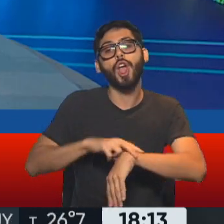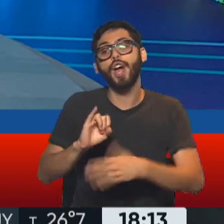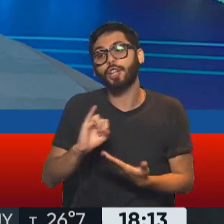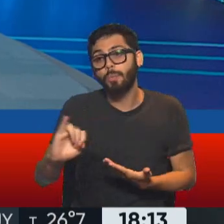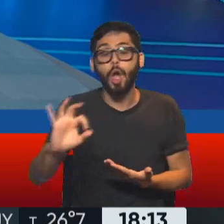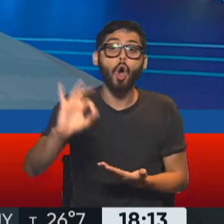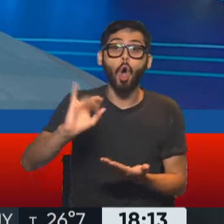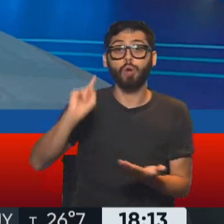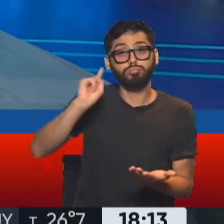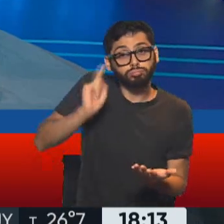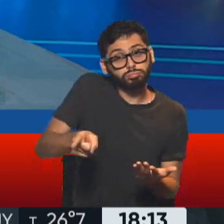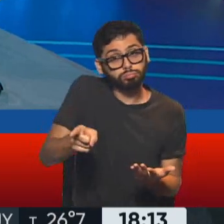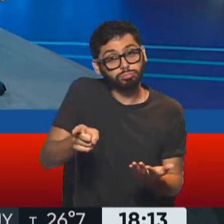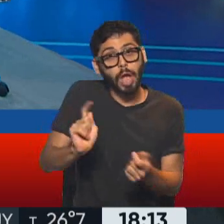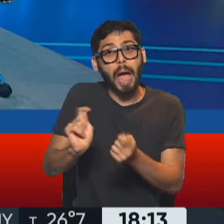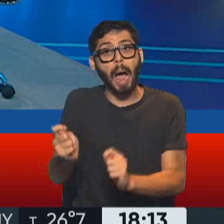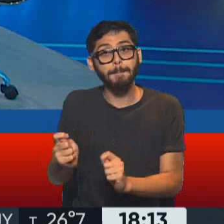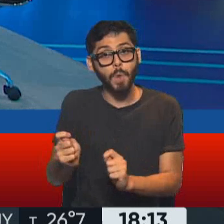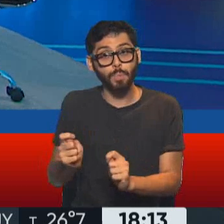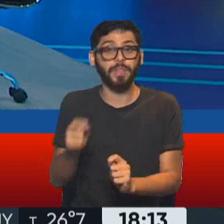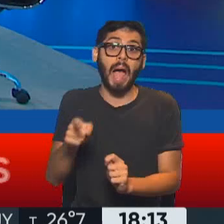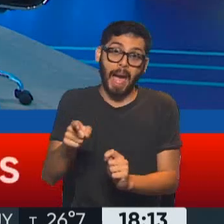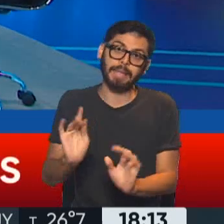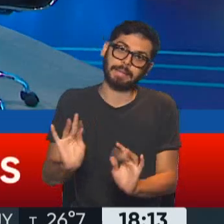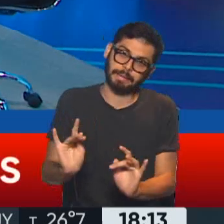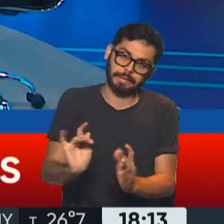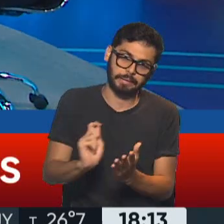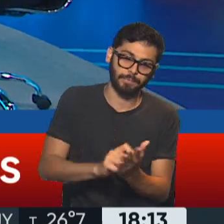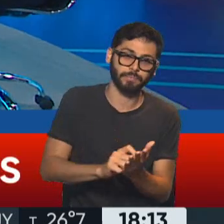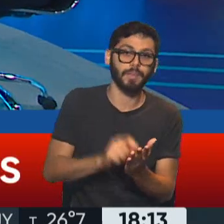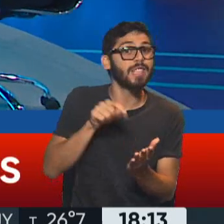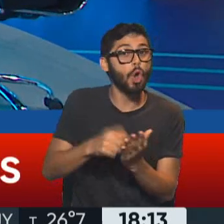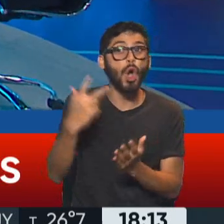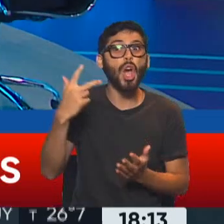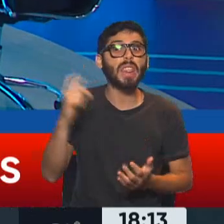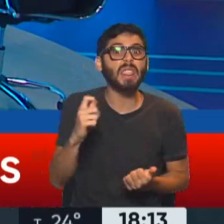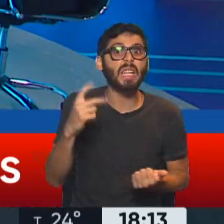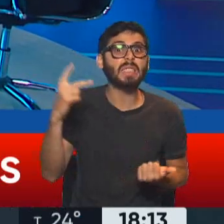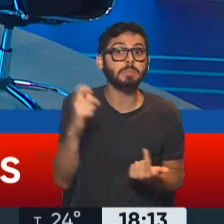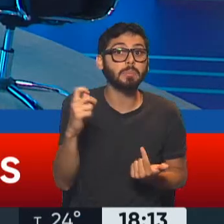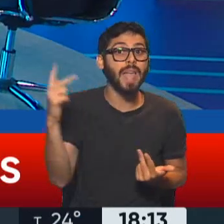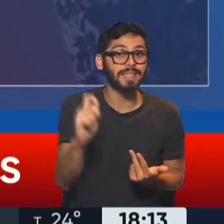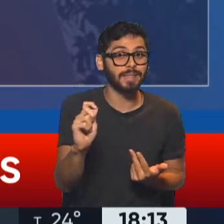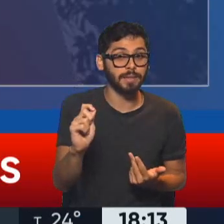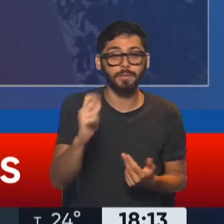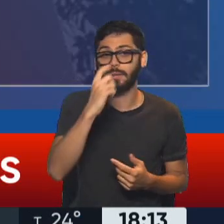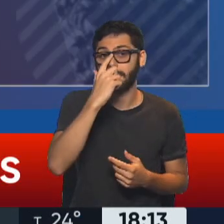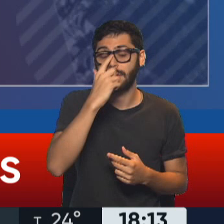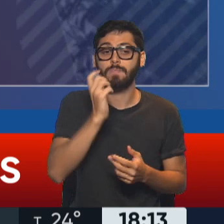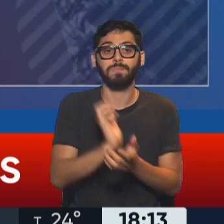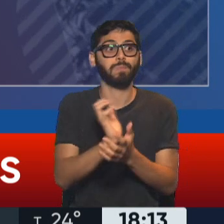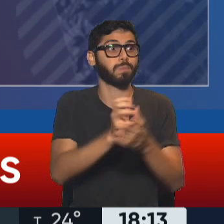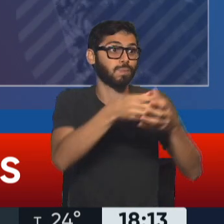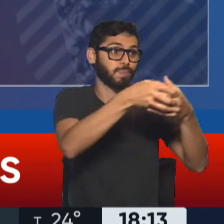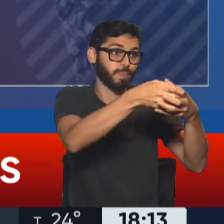algún cambio político. Ahí entramos en terreno delicado. Claro. Sí. Esto cada 3 meses, es decir que si cada vez que viene una